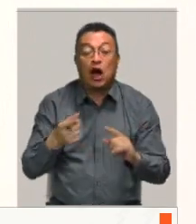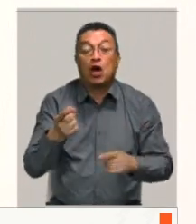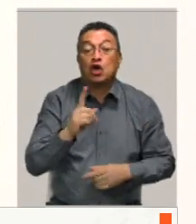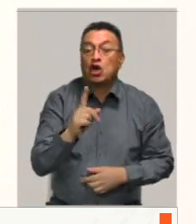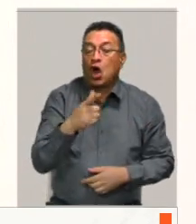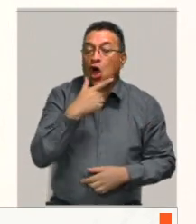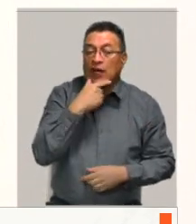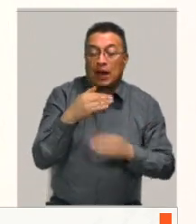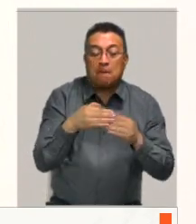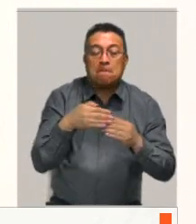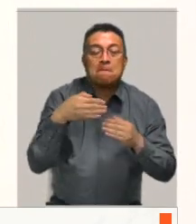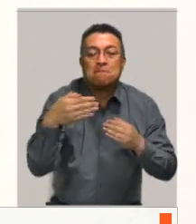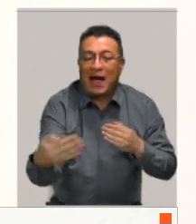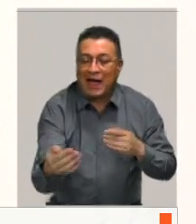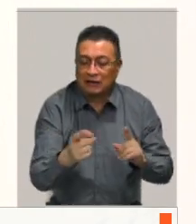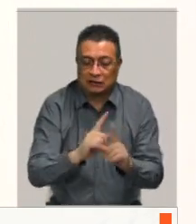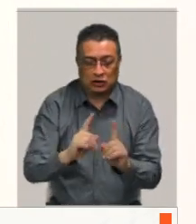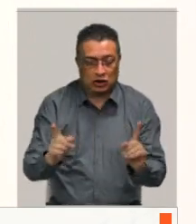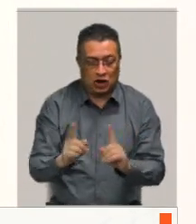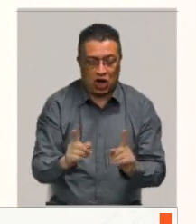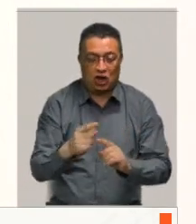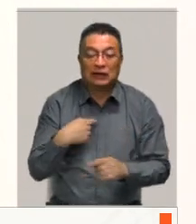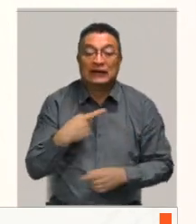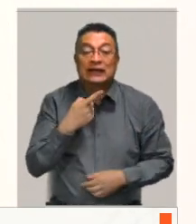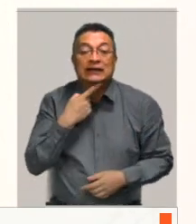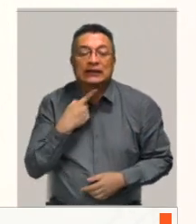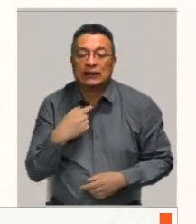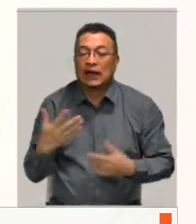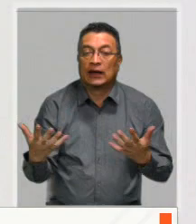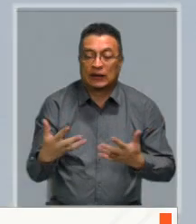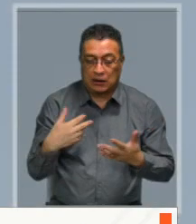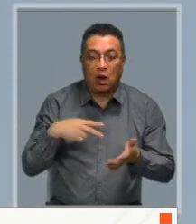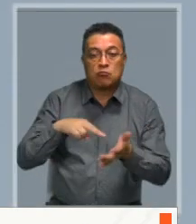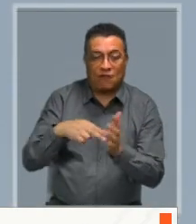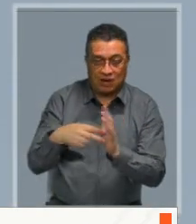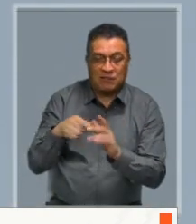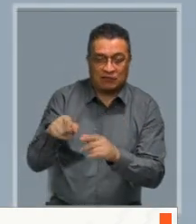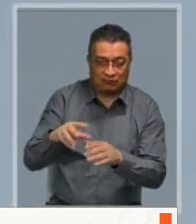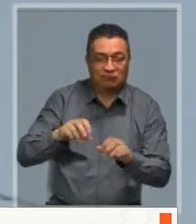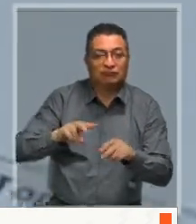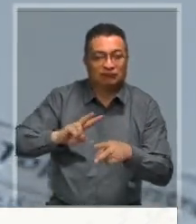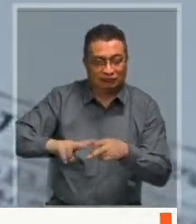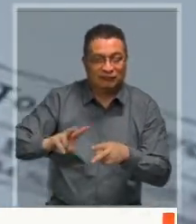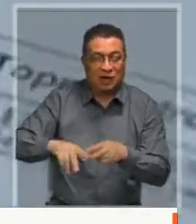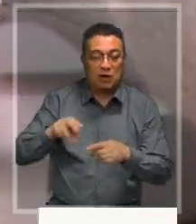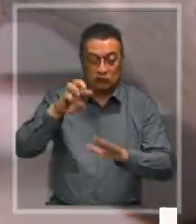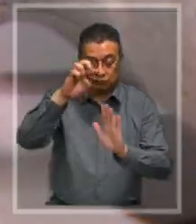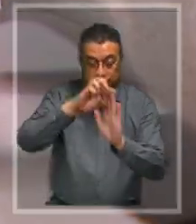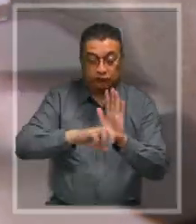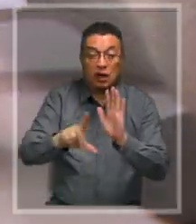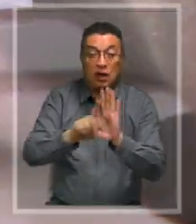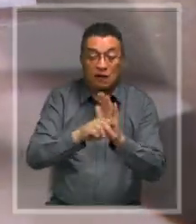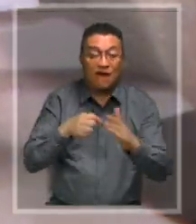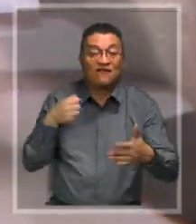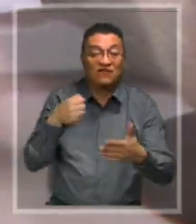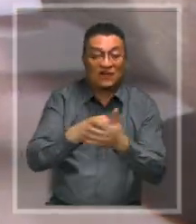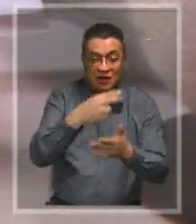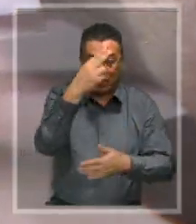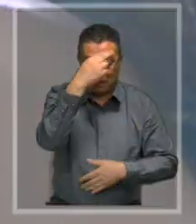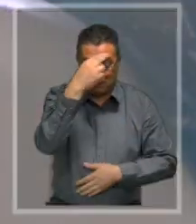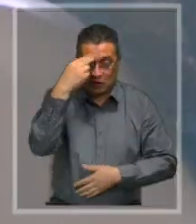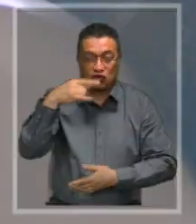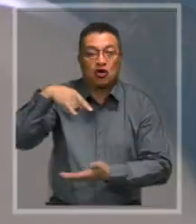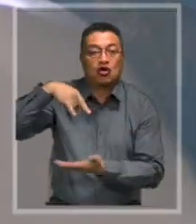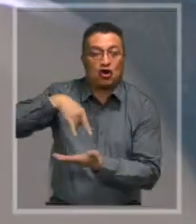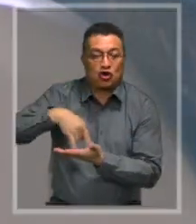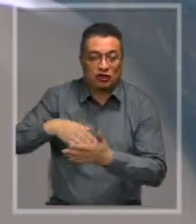de ir más allá, ¿no? Nuestro interés fundamental es abordar una crisis. El proyecto de ley se presentaría a fines de marzo en el Congreso y la idea es que tenga